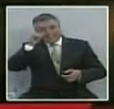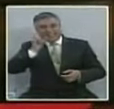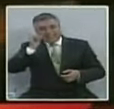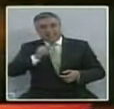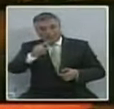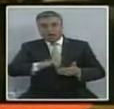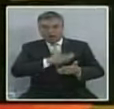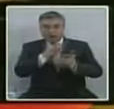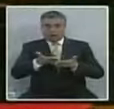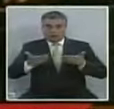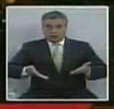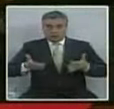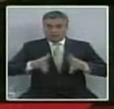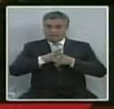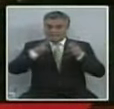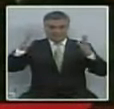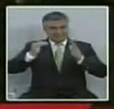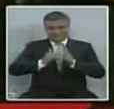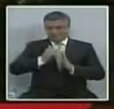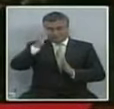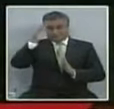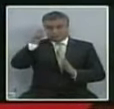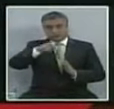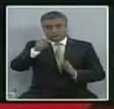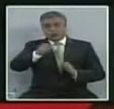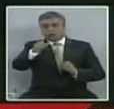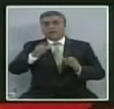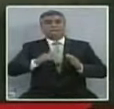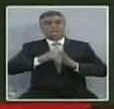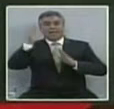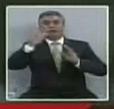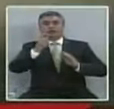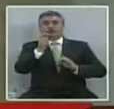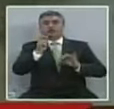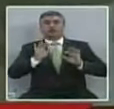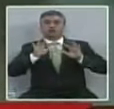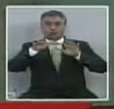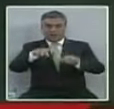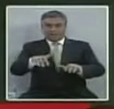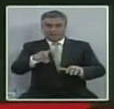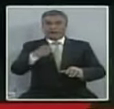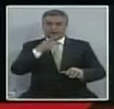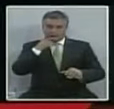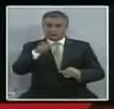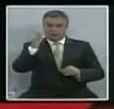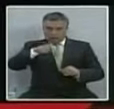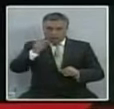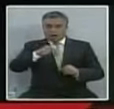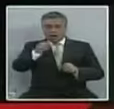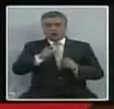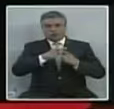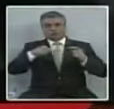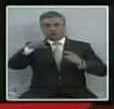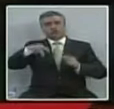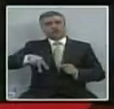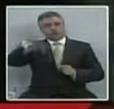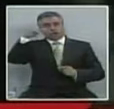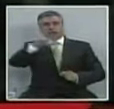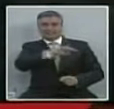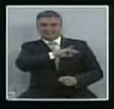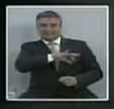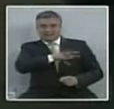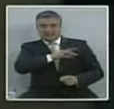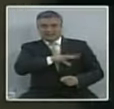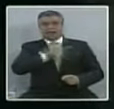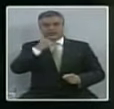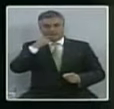registra hasta el momento la mayor amplitud, pero eso no quiere decir que sean las mayores alturas de tsunami. Dada la configuración del borde costero del norte de Chile, que es un borde